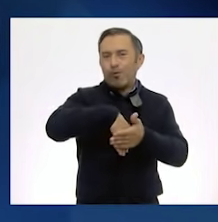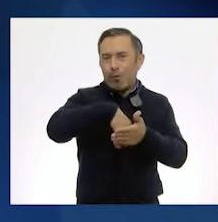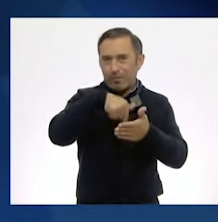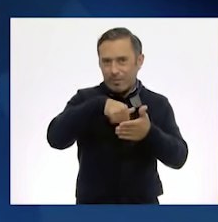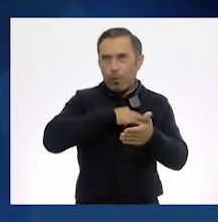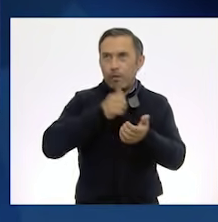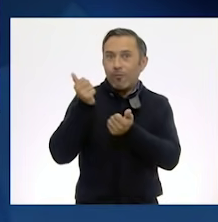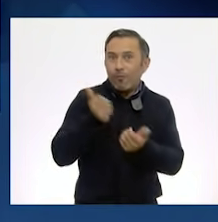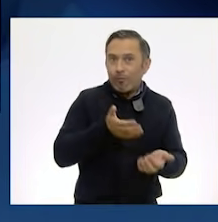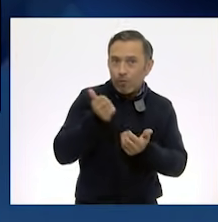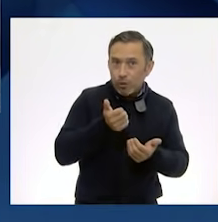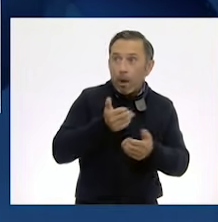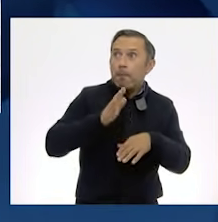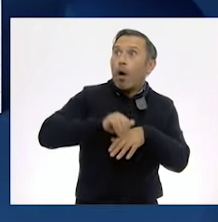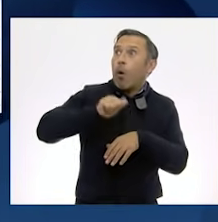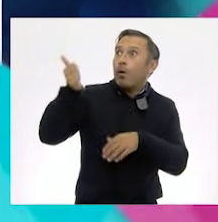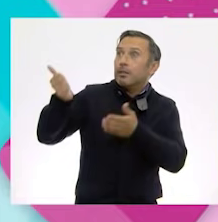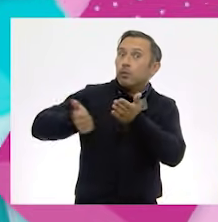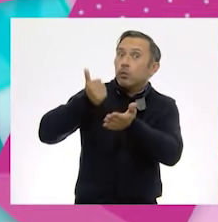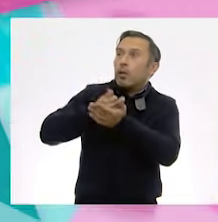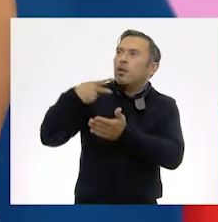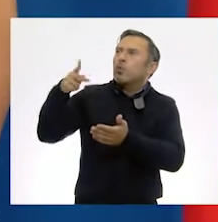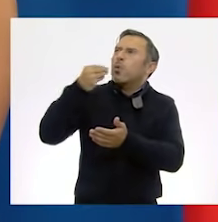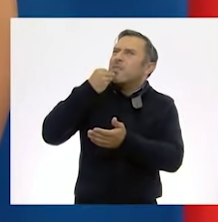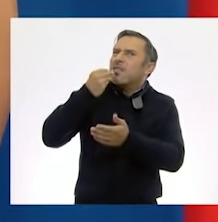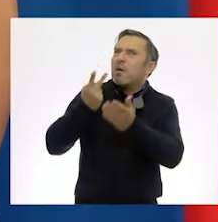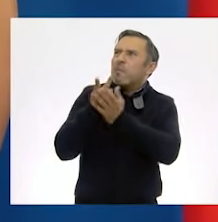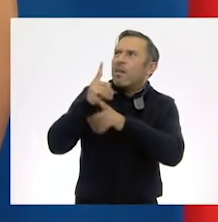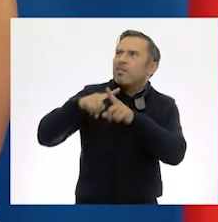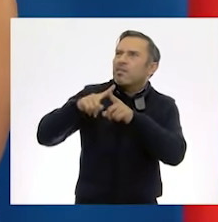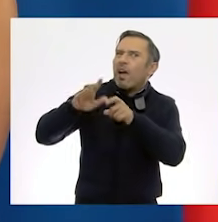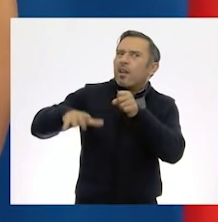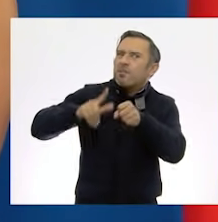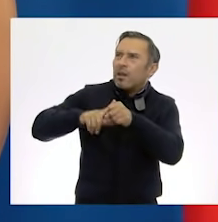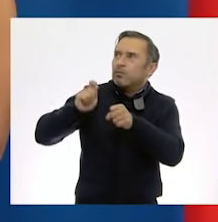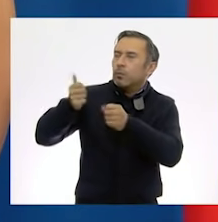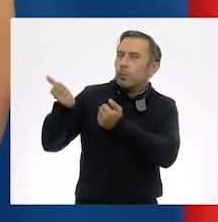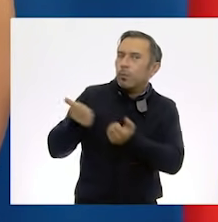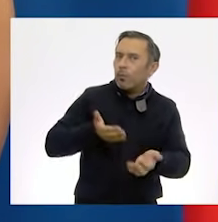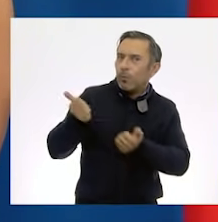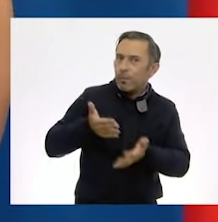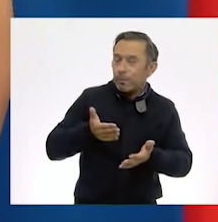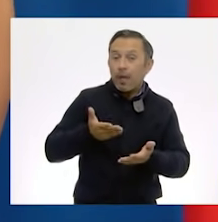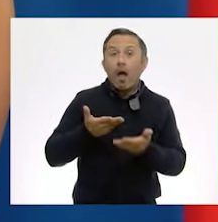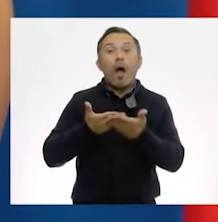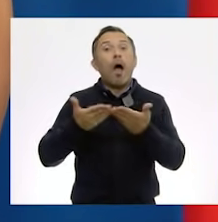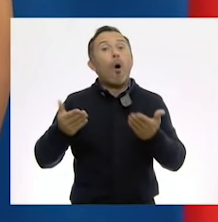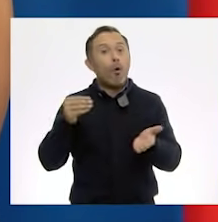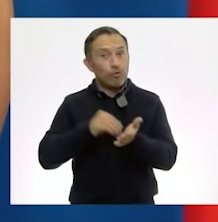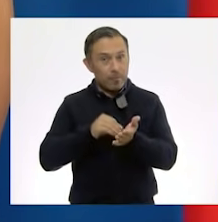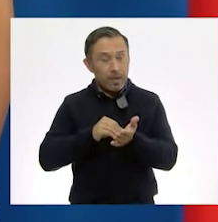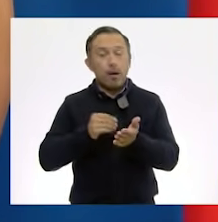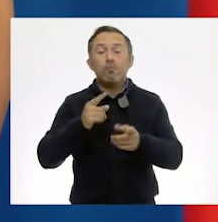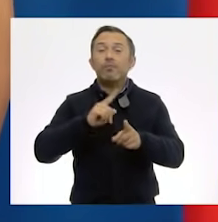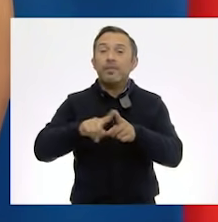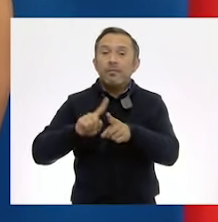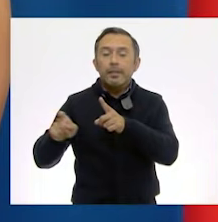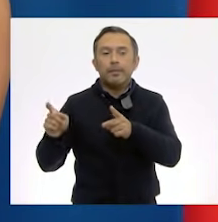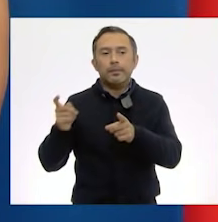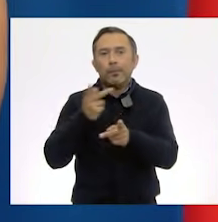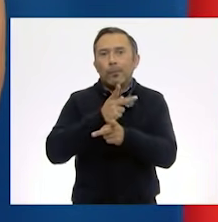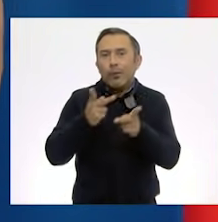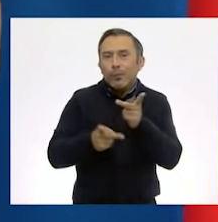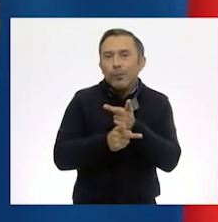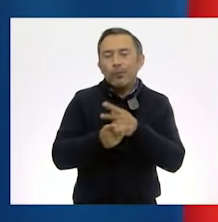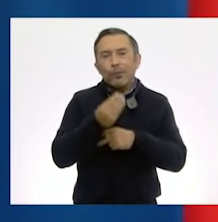mercancías provenientes de otras ciudades. Y aún en la actualidad, muchos productos que vendemos y compramos se transportan